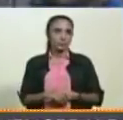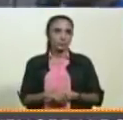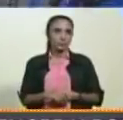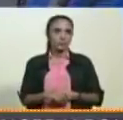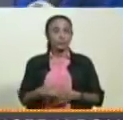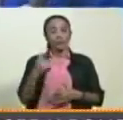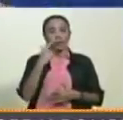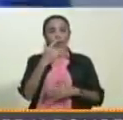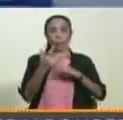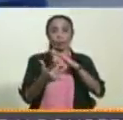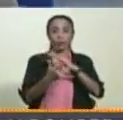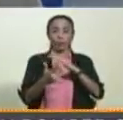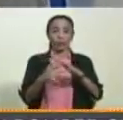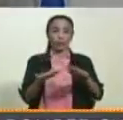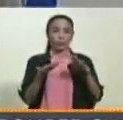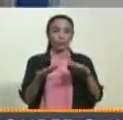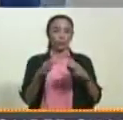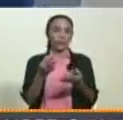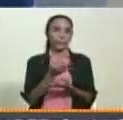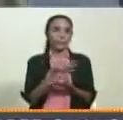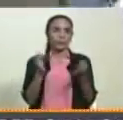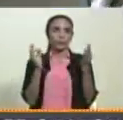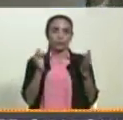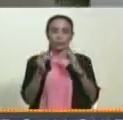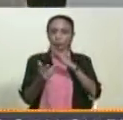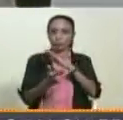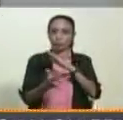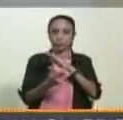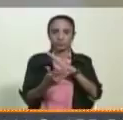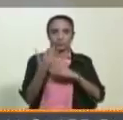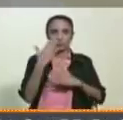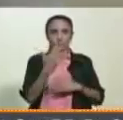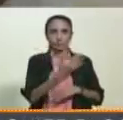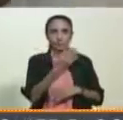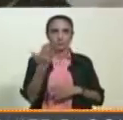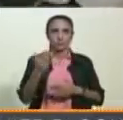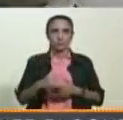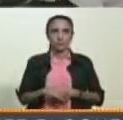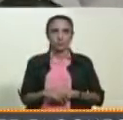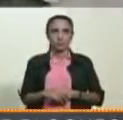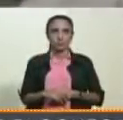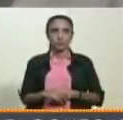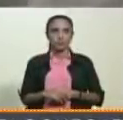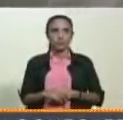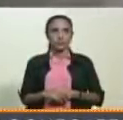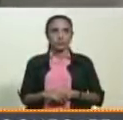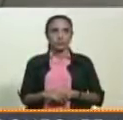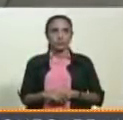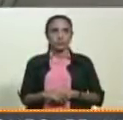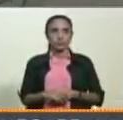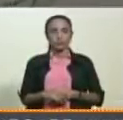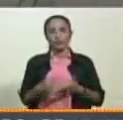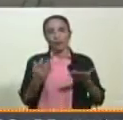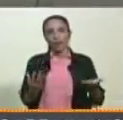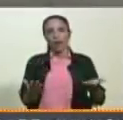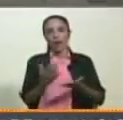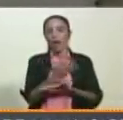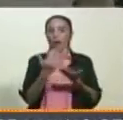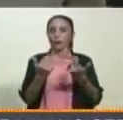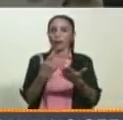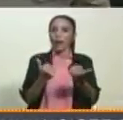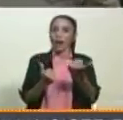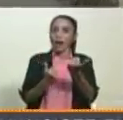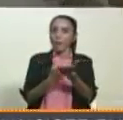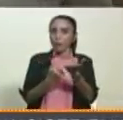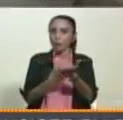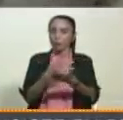Equipos totalmente de primera generación, vicepresidente, que gracias a nuestro gobierno nacional fueron mandados para